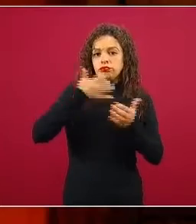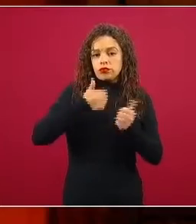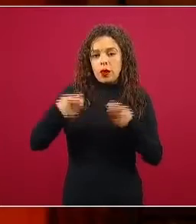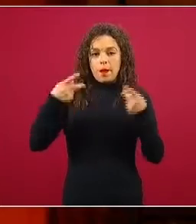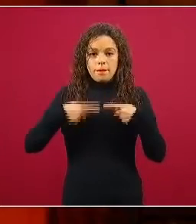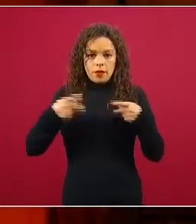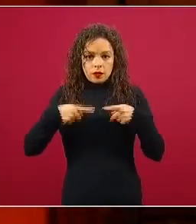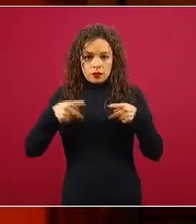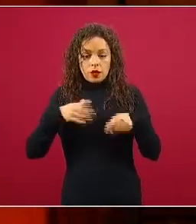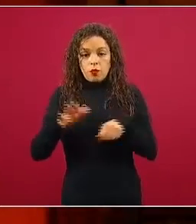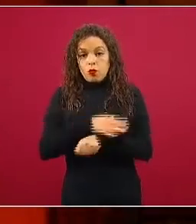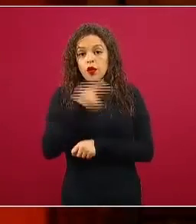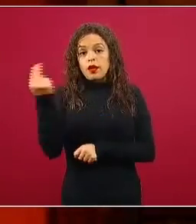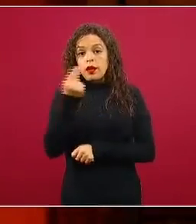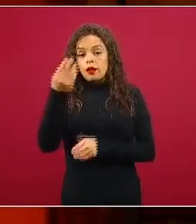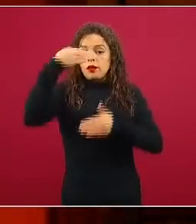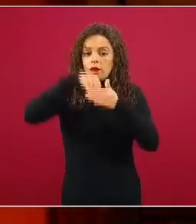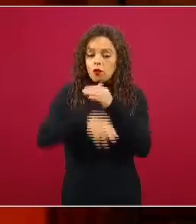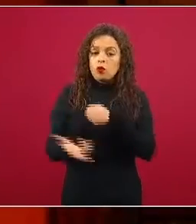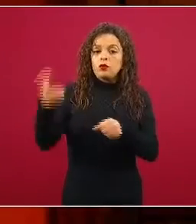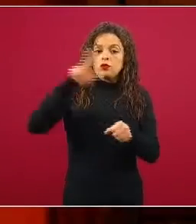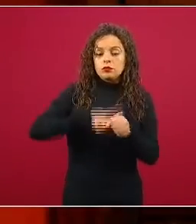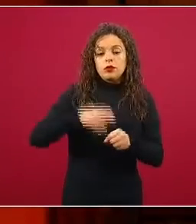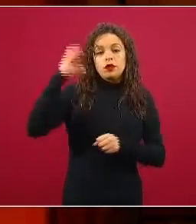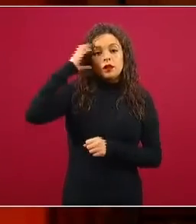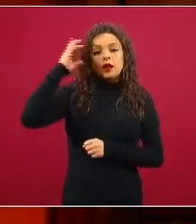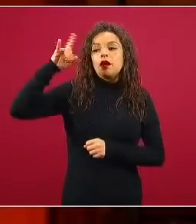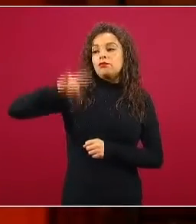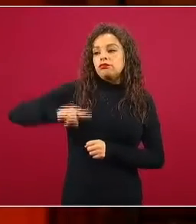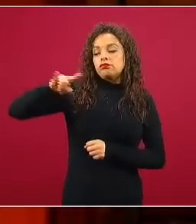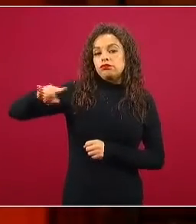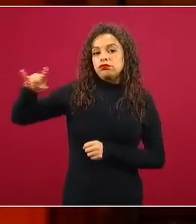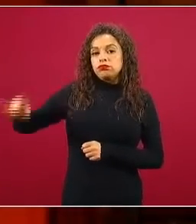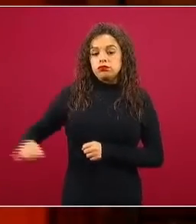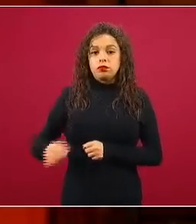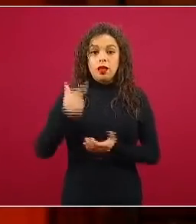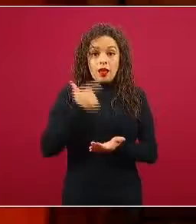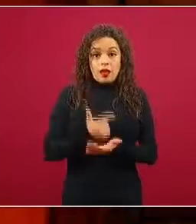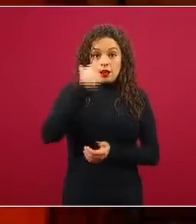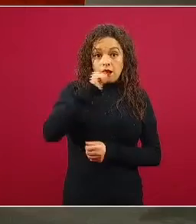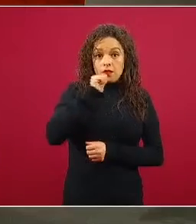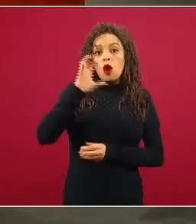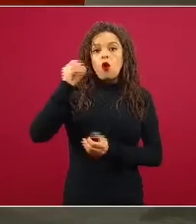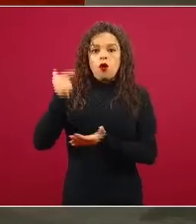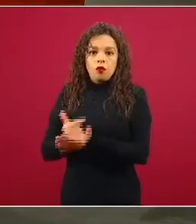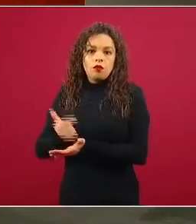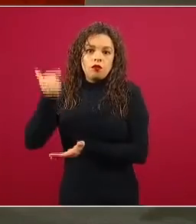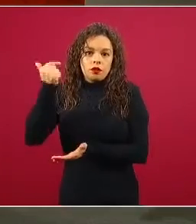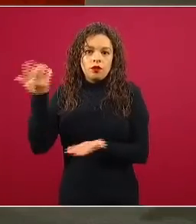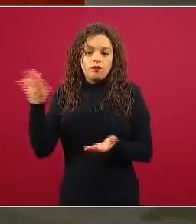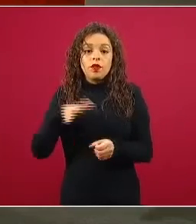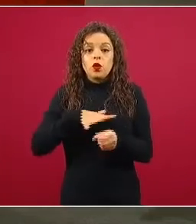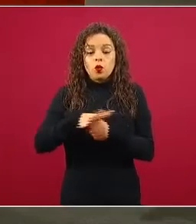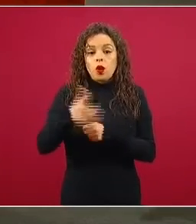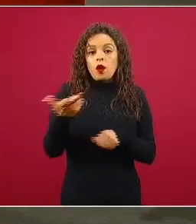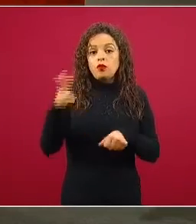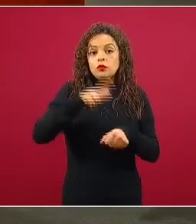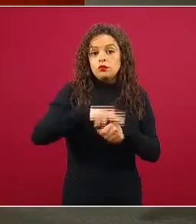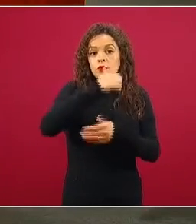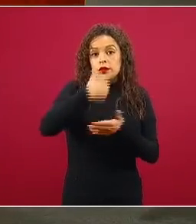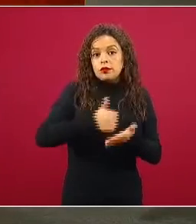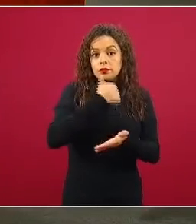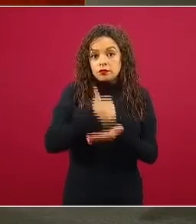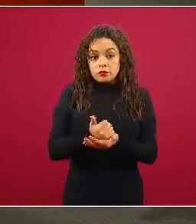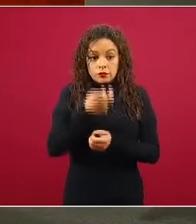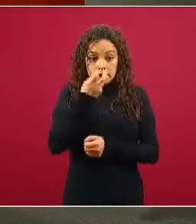necesitan de una cama de hospital de uno u otro tipo puedan encontrarla independientemente de en qué hospital de la ciudad ésta se encuentre, y así